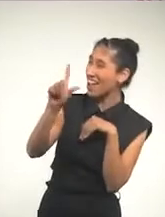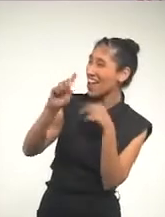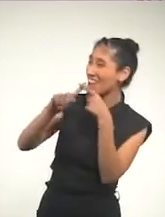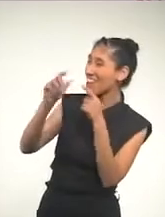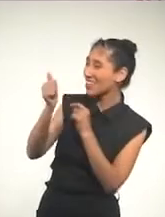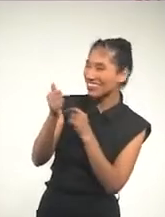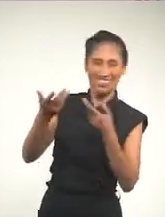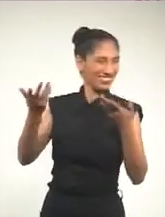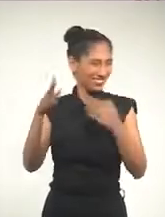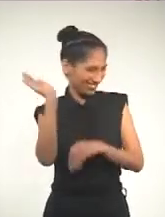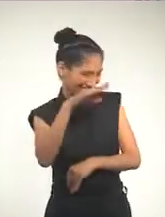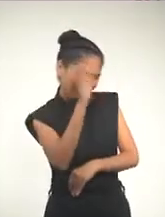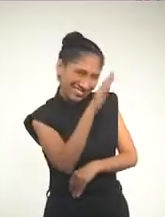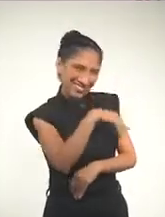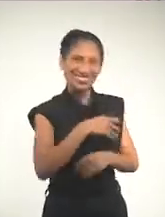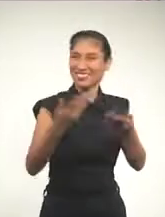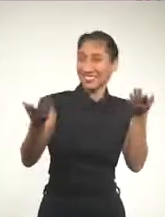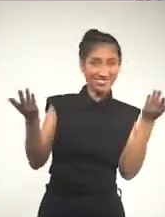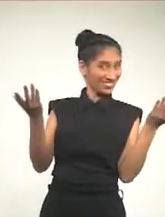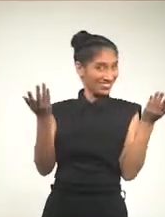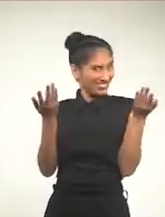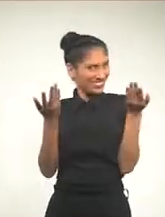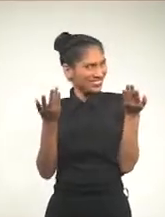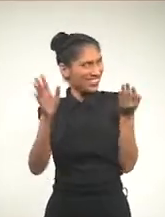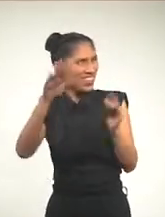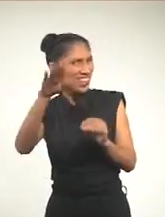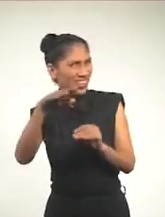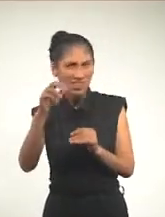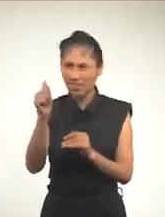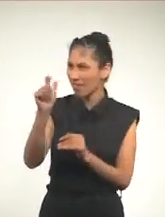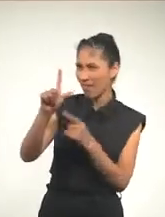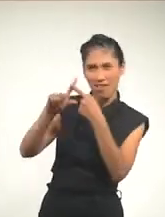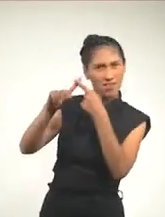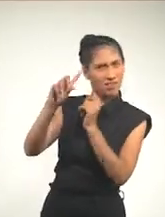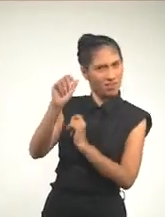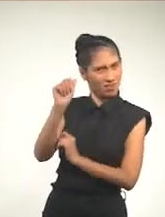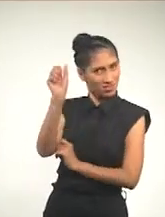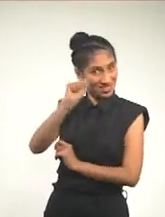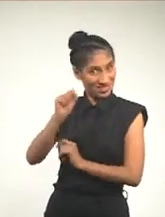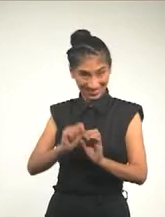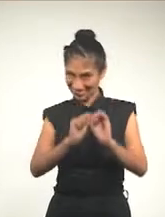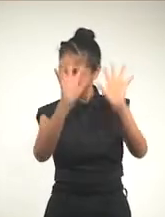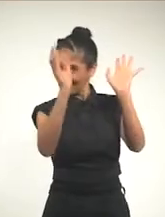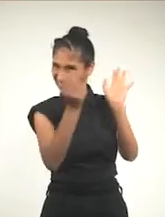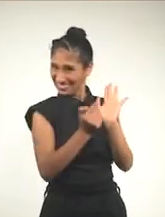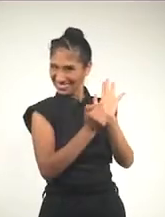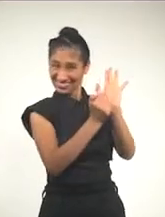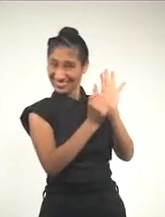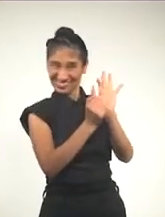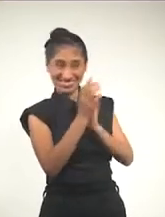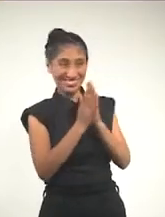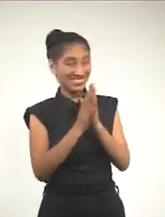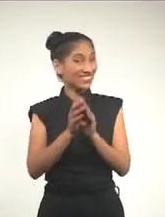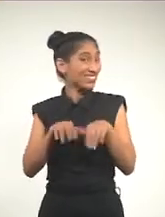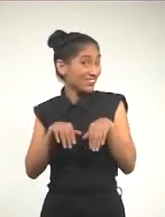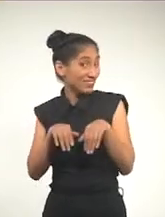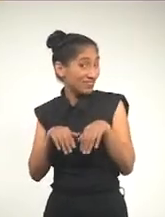¡Alexa! Okay. ¡Alexa! ¡Alexa! ¡Espera! ¡Espera! ¡Tengo una sorpresa!